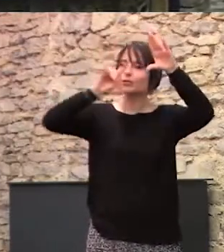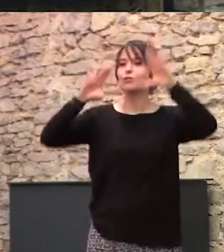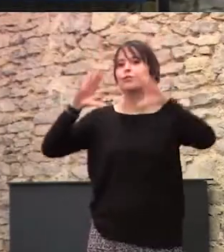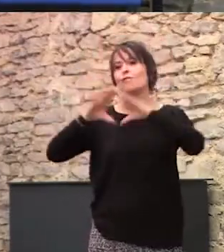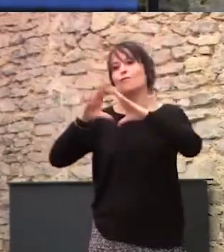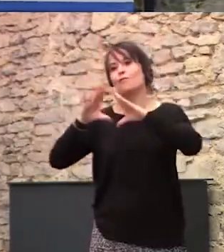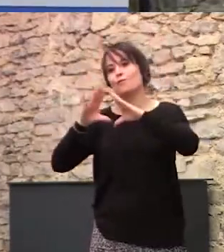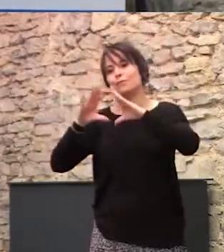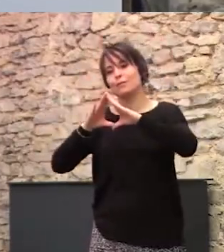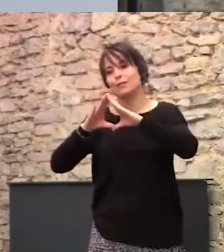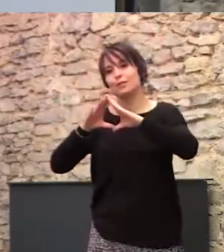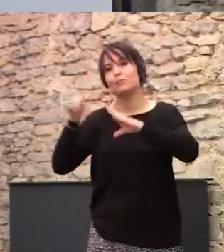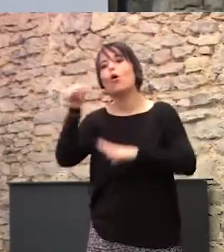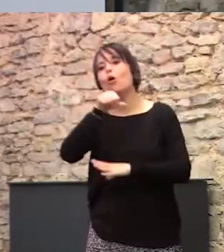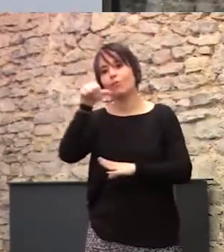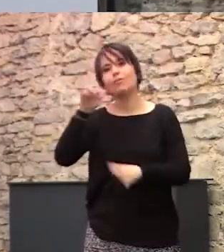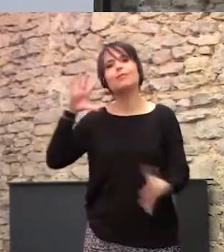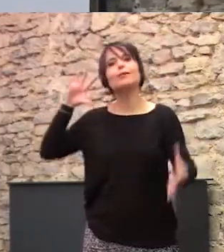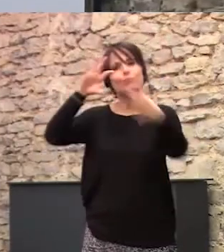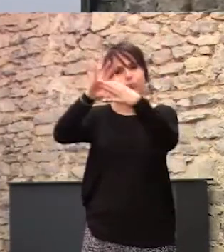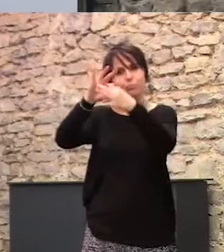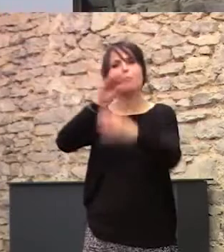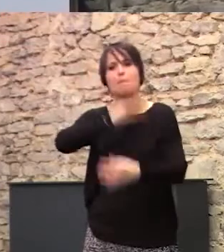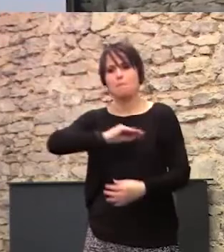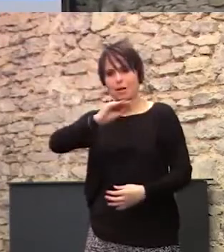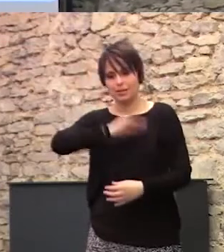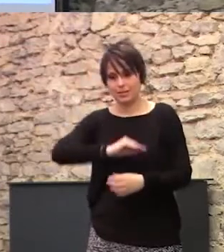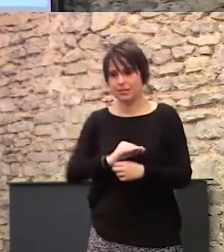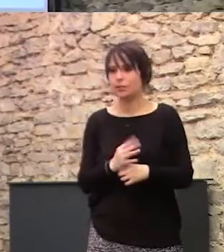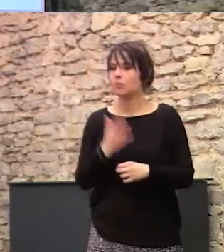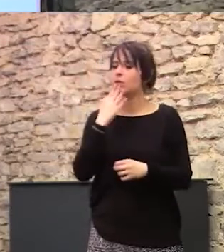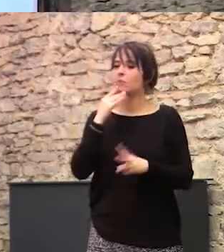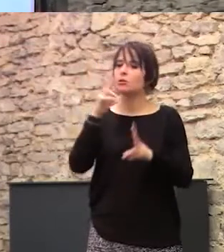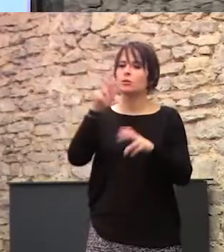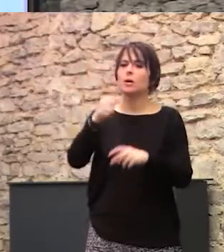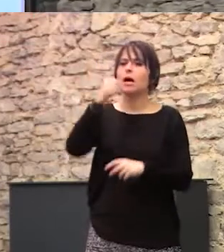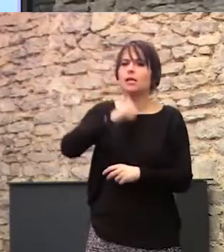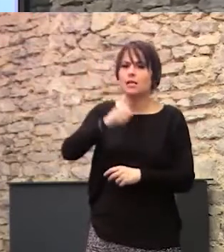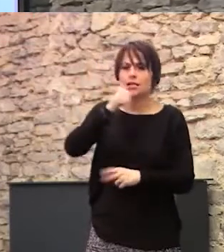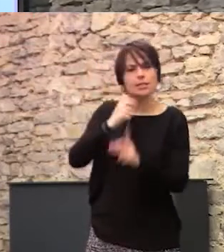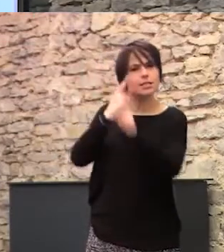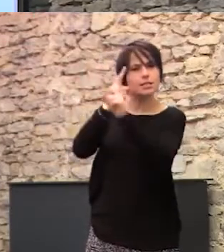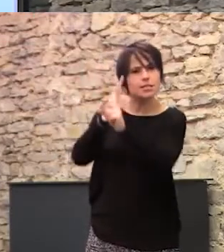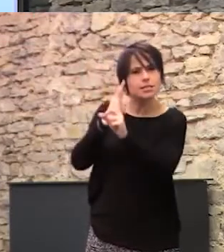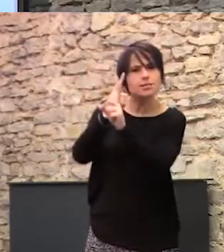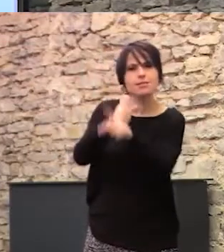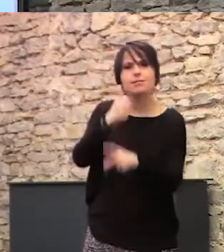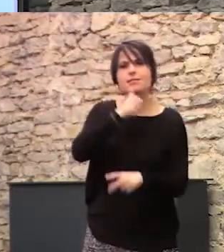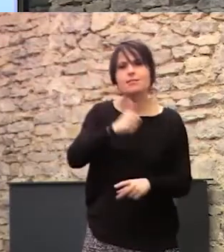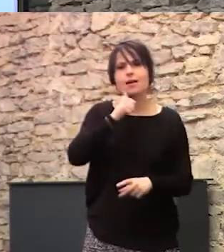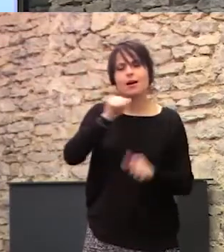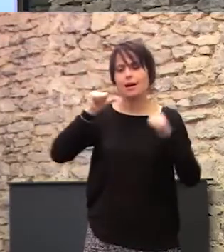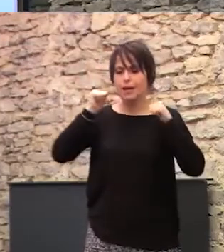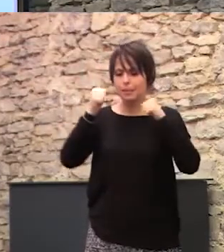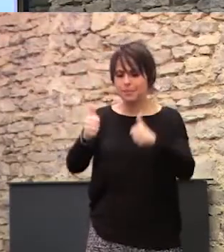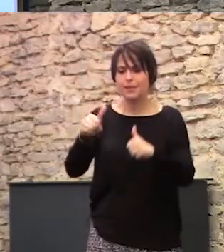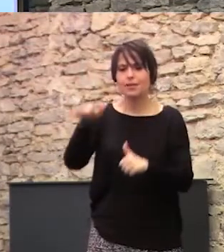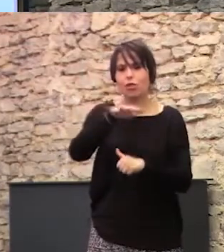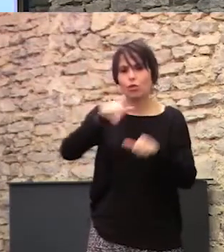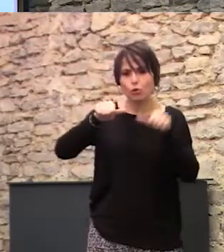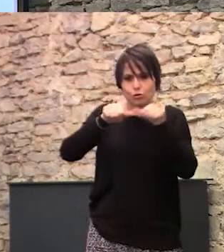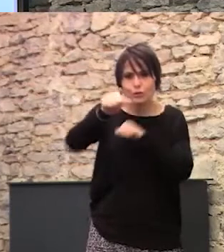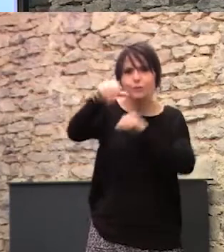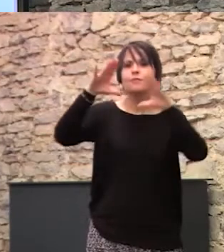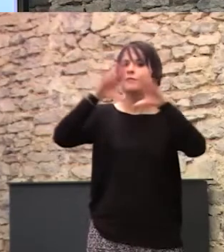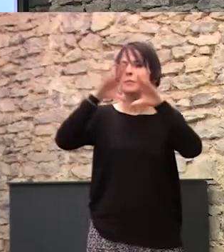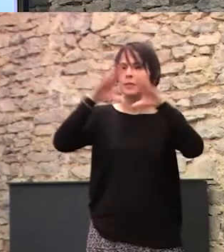de Occidente, ¿no?, para hablar así. El punto de resistencia, como desde donde se fundamenta y se articula los